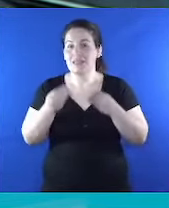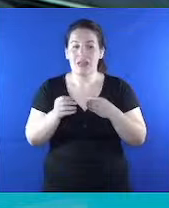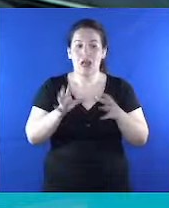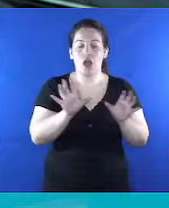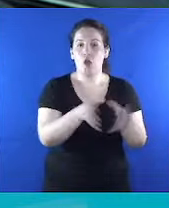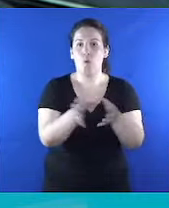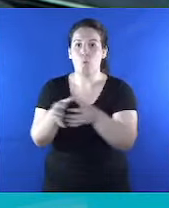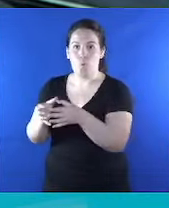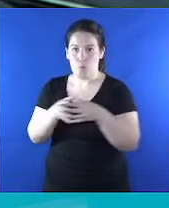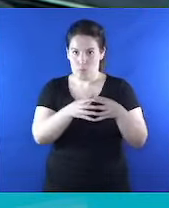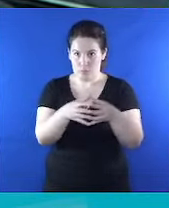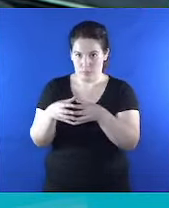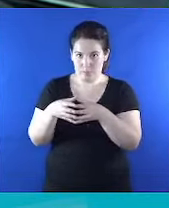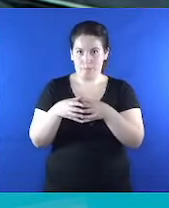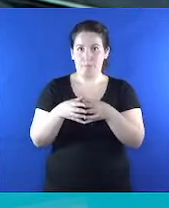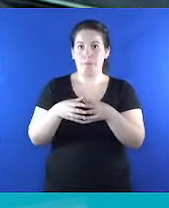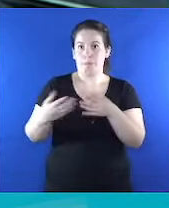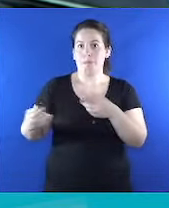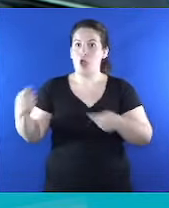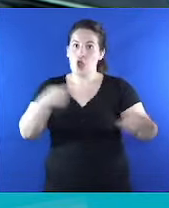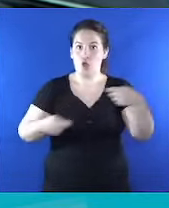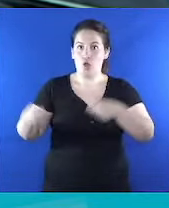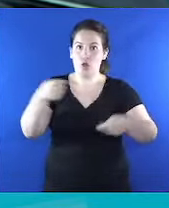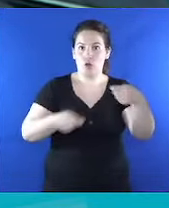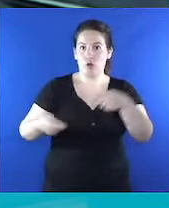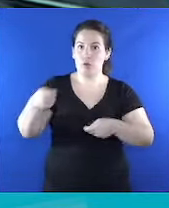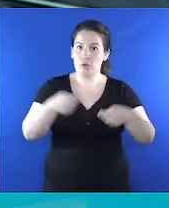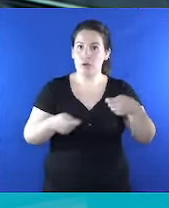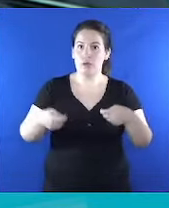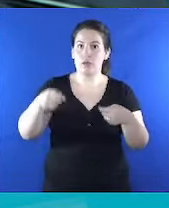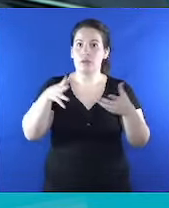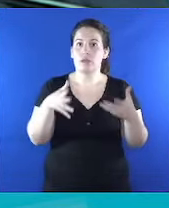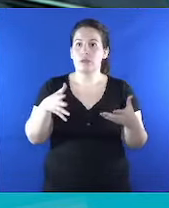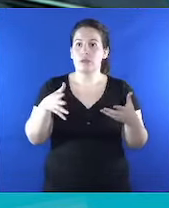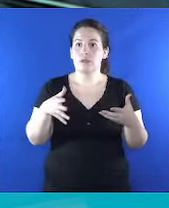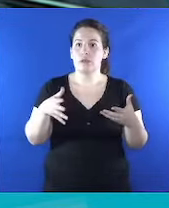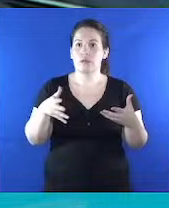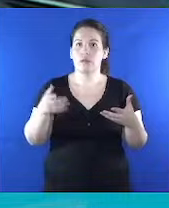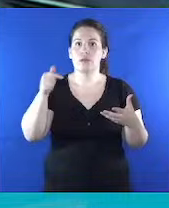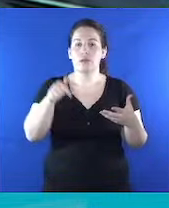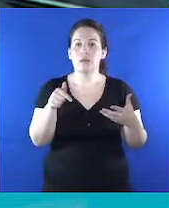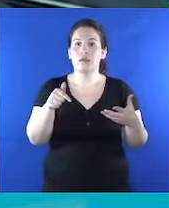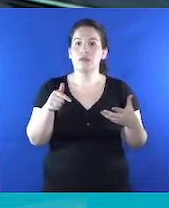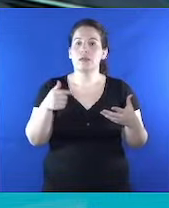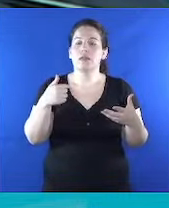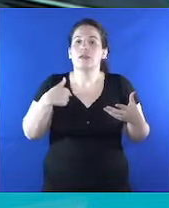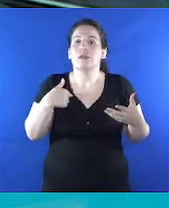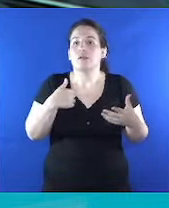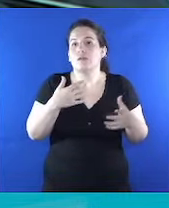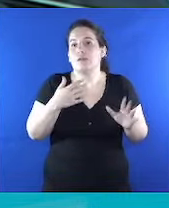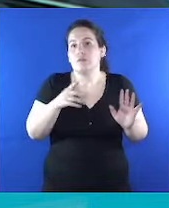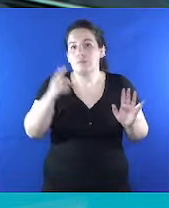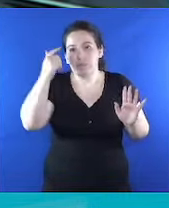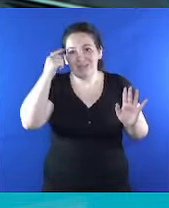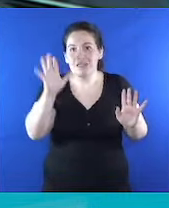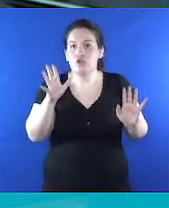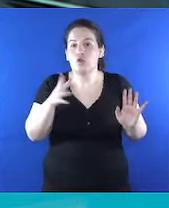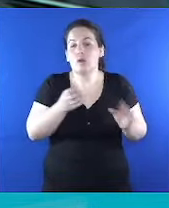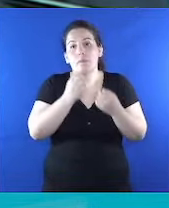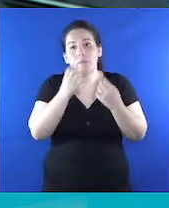bloques dig prestaron colaboración para que eso se trate quiero también decir que sería bueno que